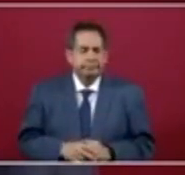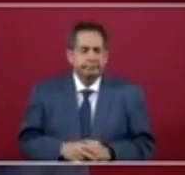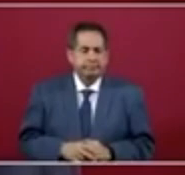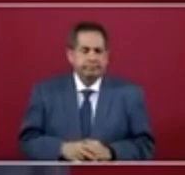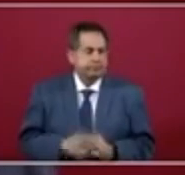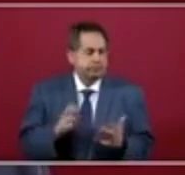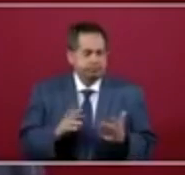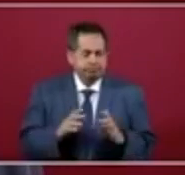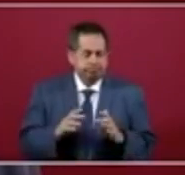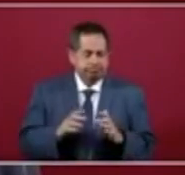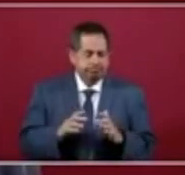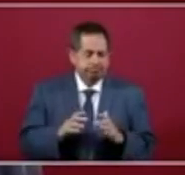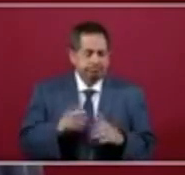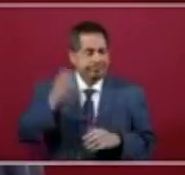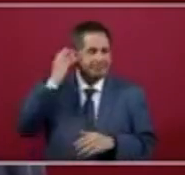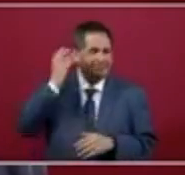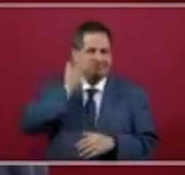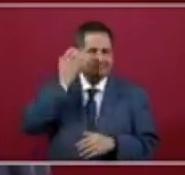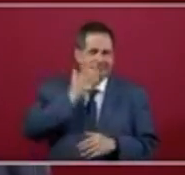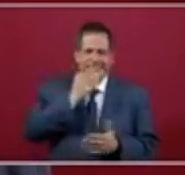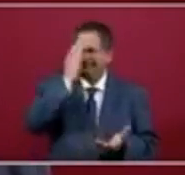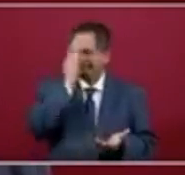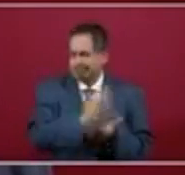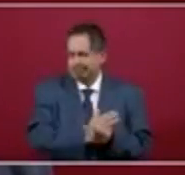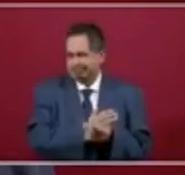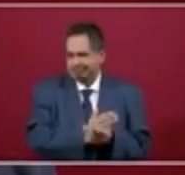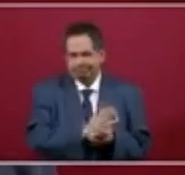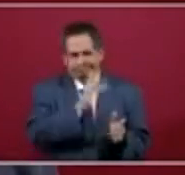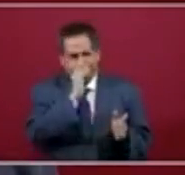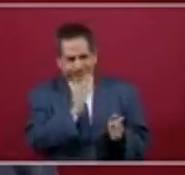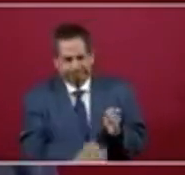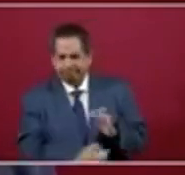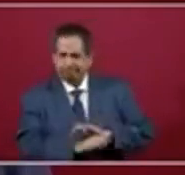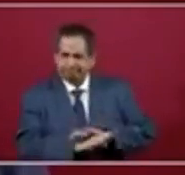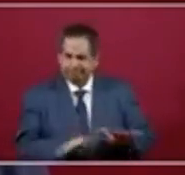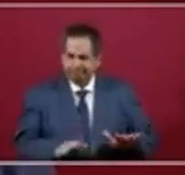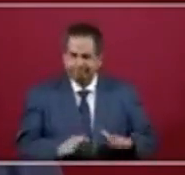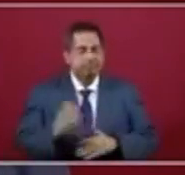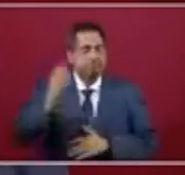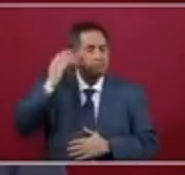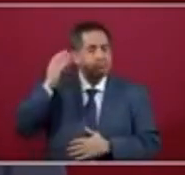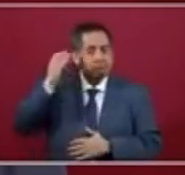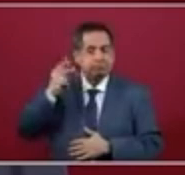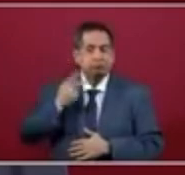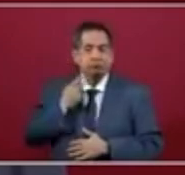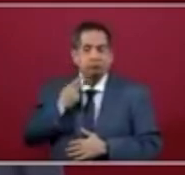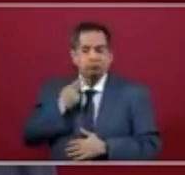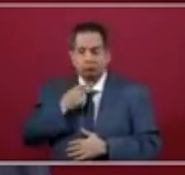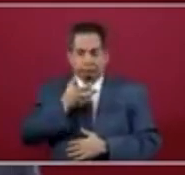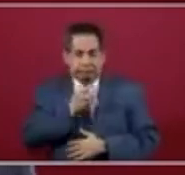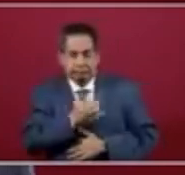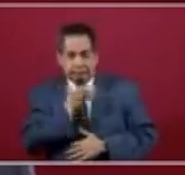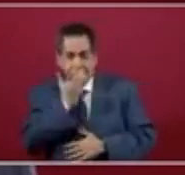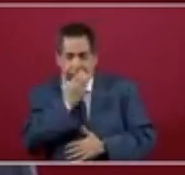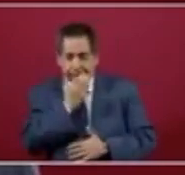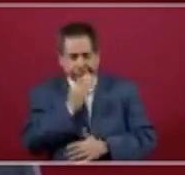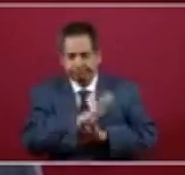se rompió el molde con el que se hacía la vieja política.